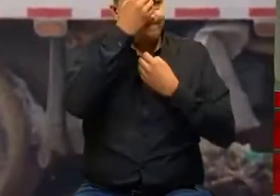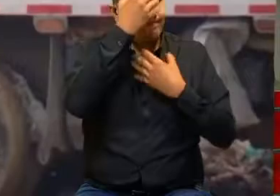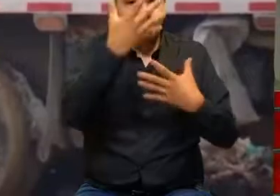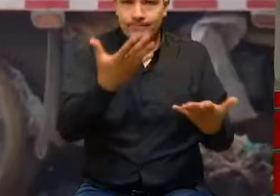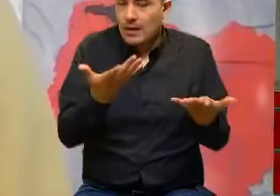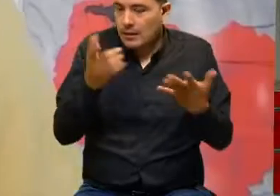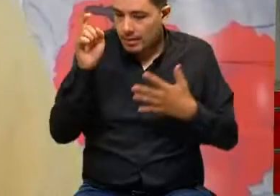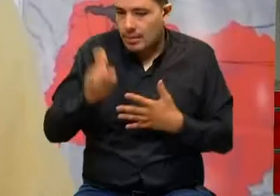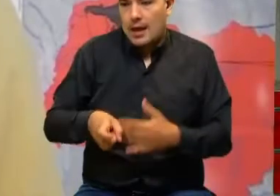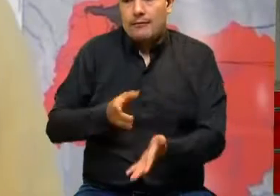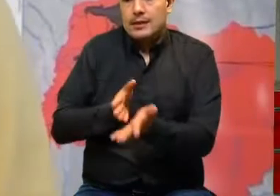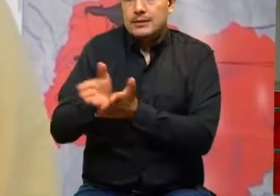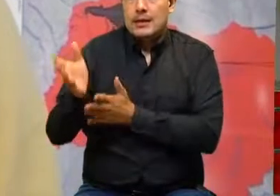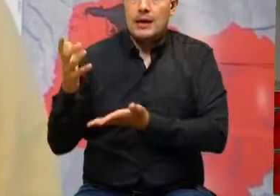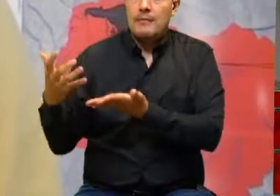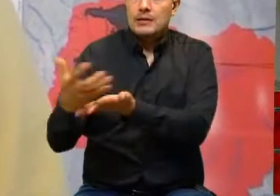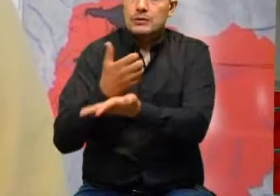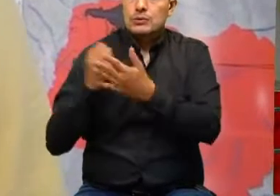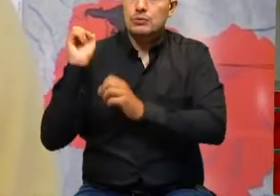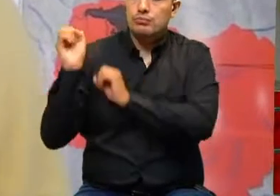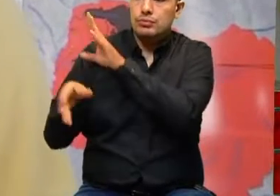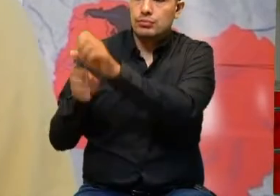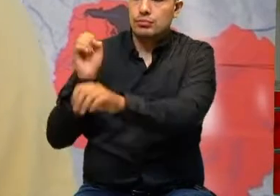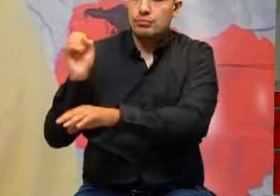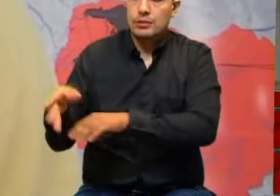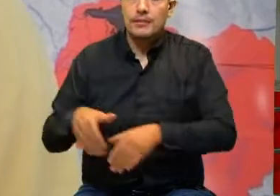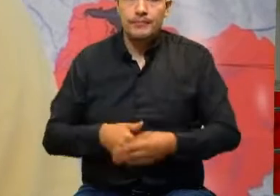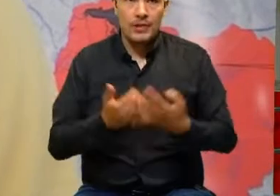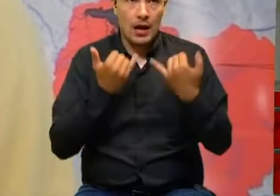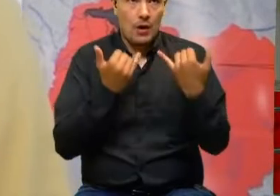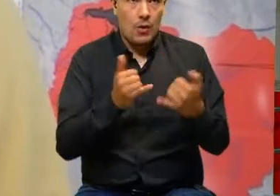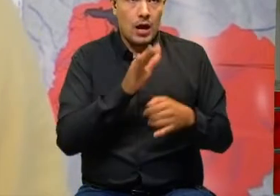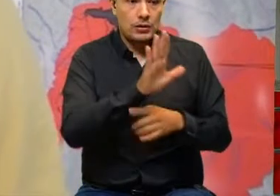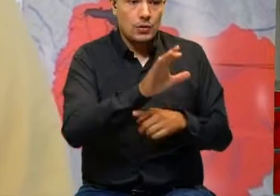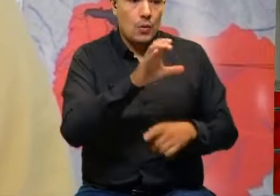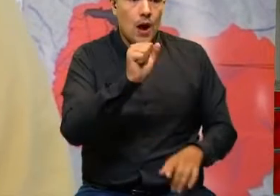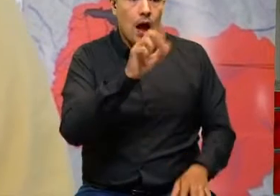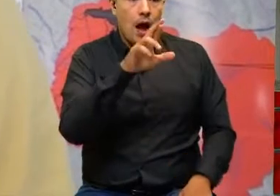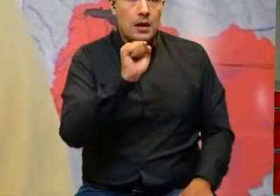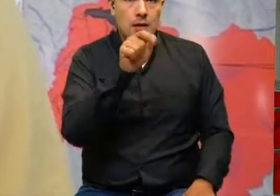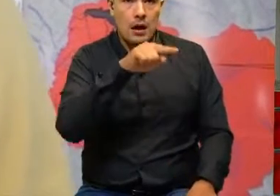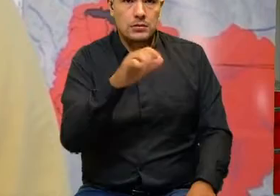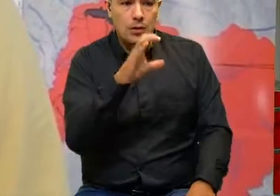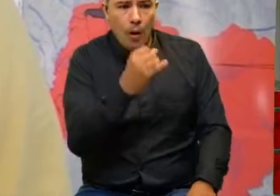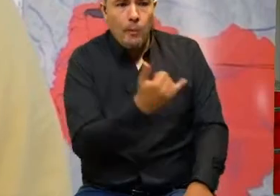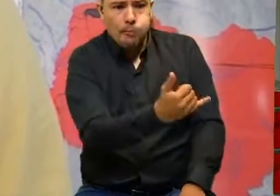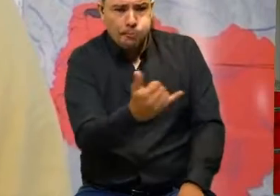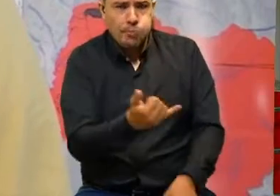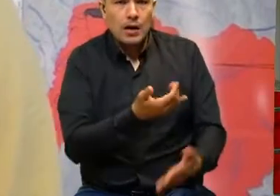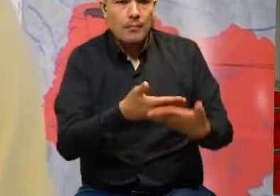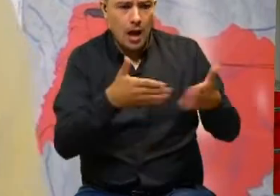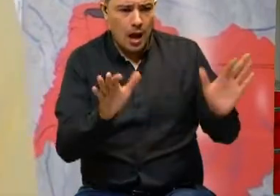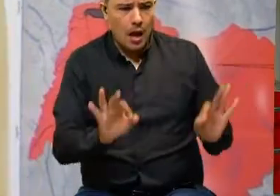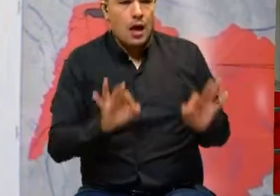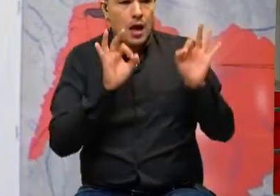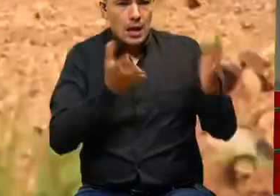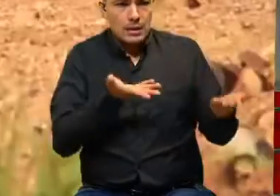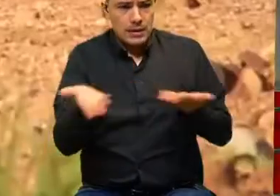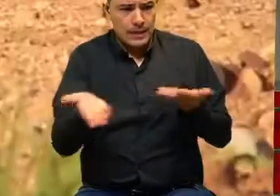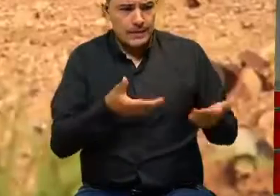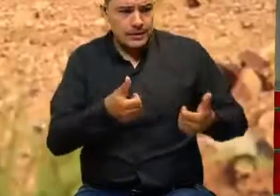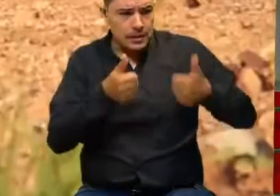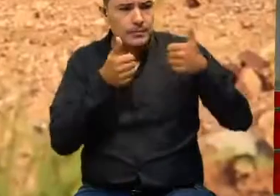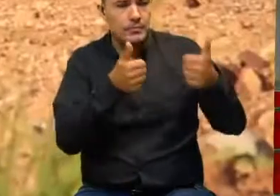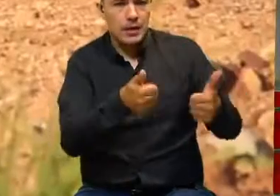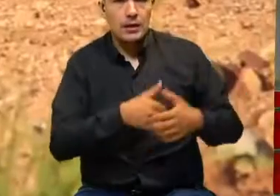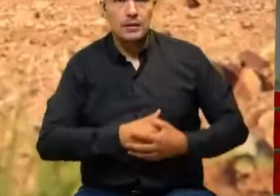contempla, que es la calamidad y cómo se está operando, ofrece un muy buen servicio y los ciudadanos van a tener la garantía y la seguridad de que mientras no haya